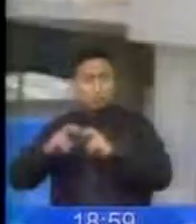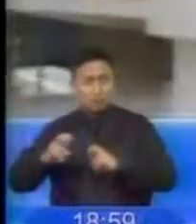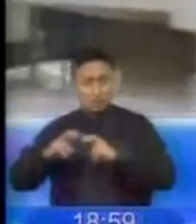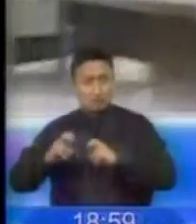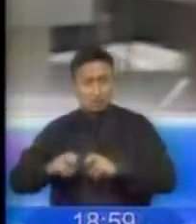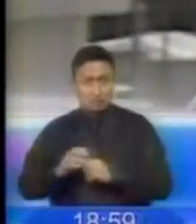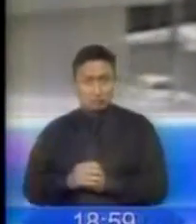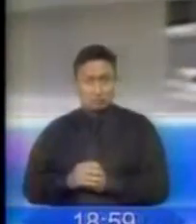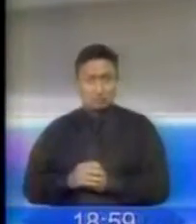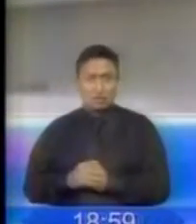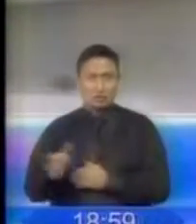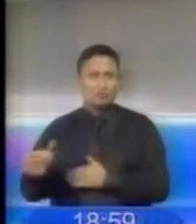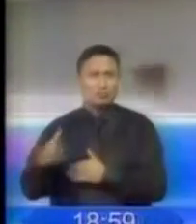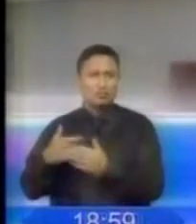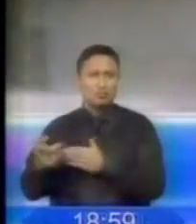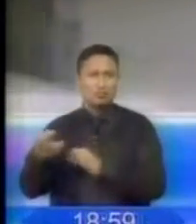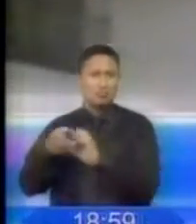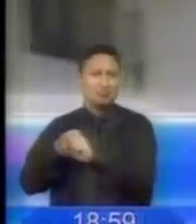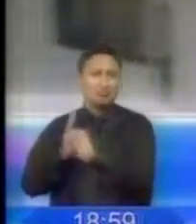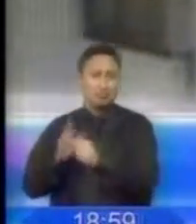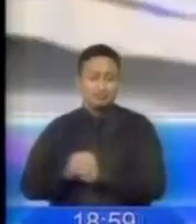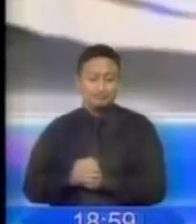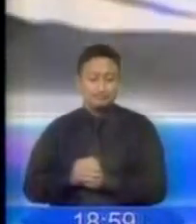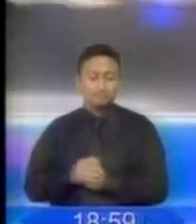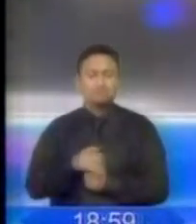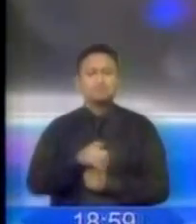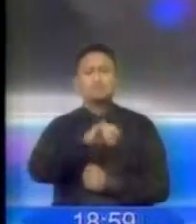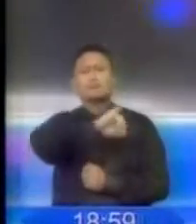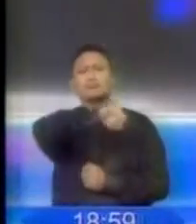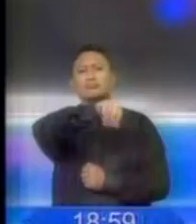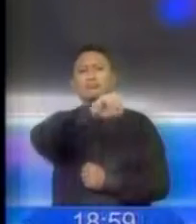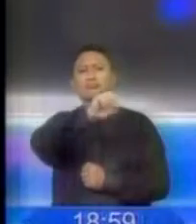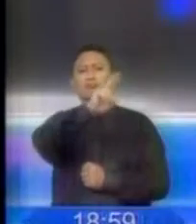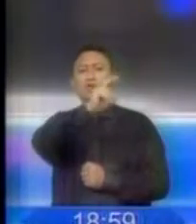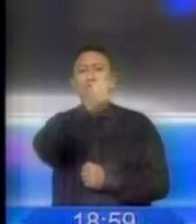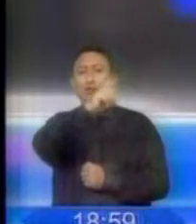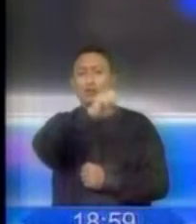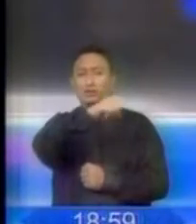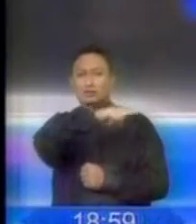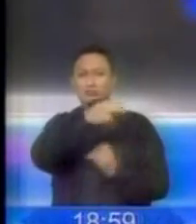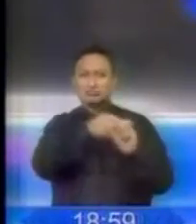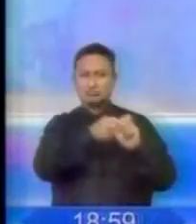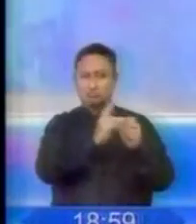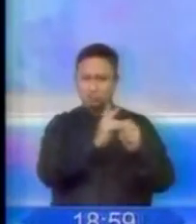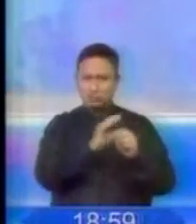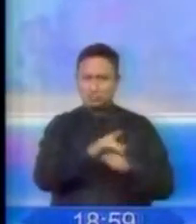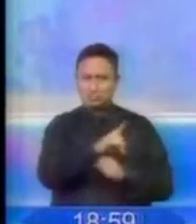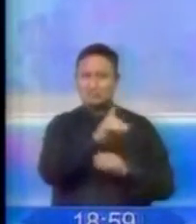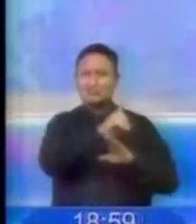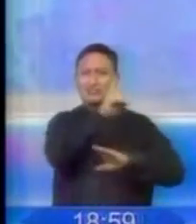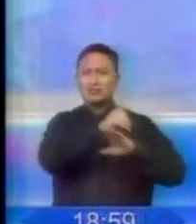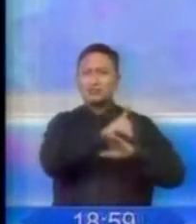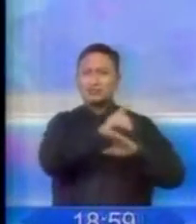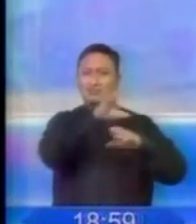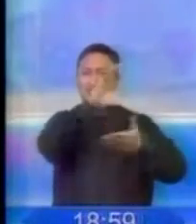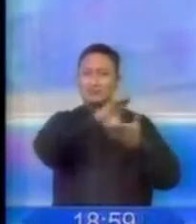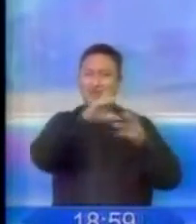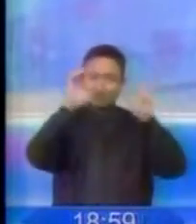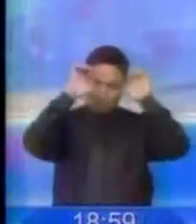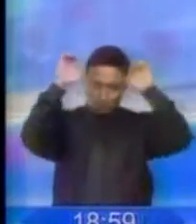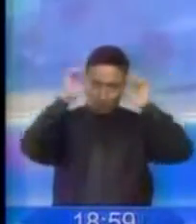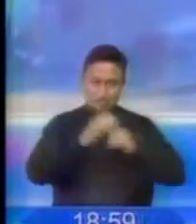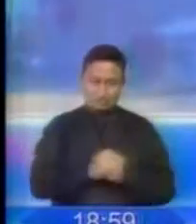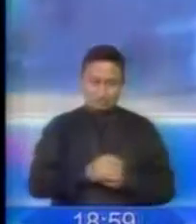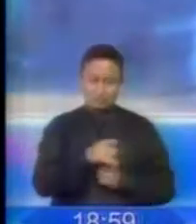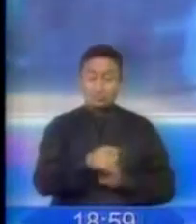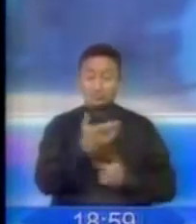casos. Al ser consultada sobre la renuncia de Jorge Costa, director del Centro de Inteligencia Estratégica, y la posibilidad que su reemplazo se sería